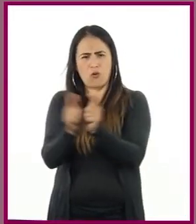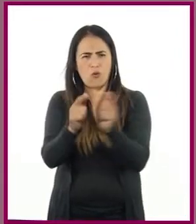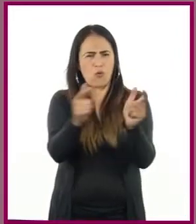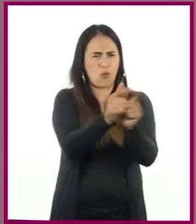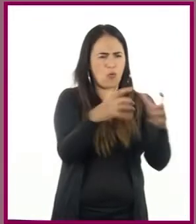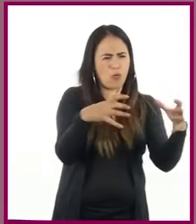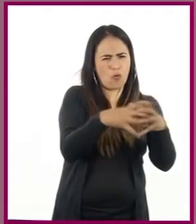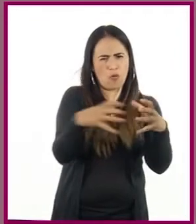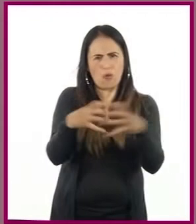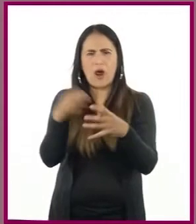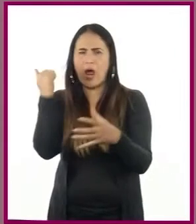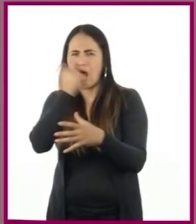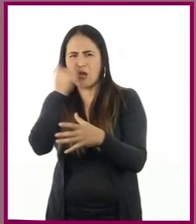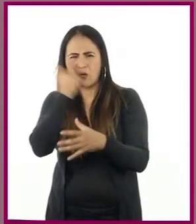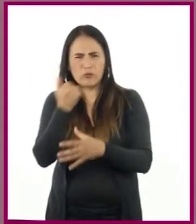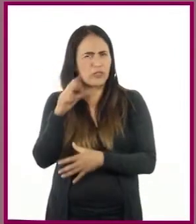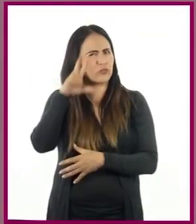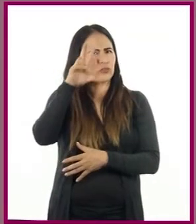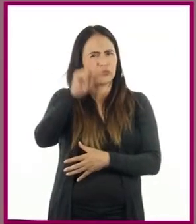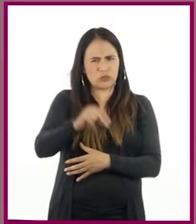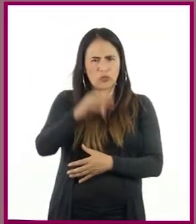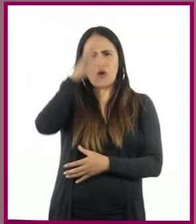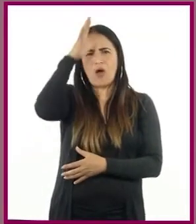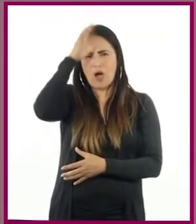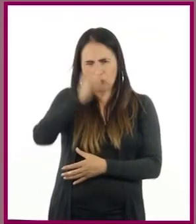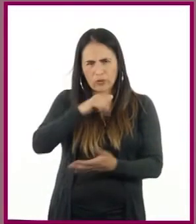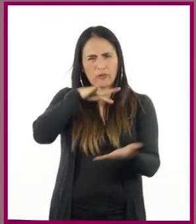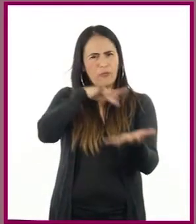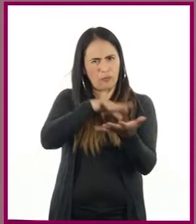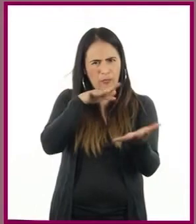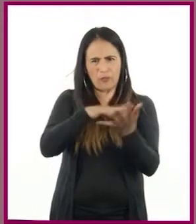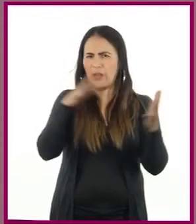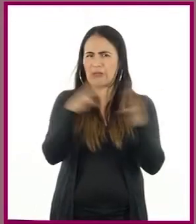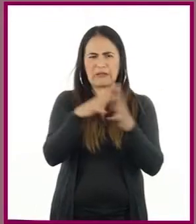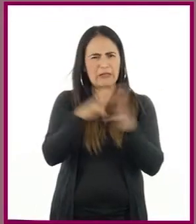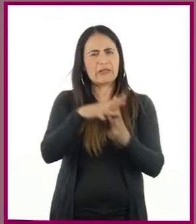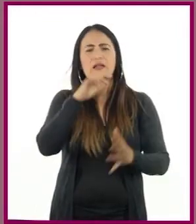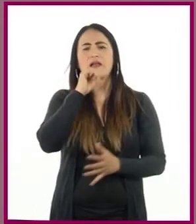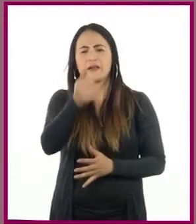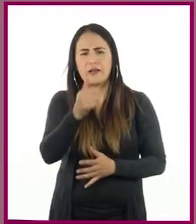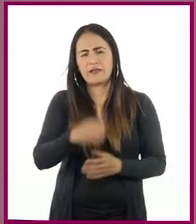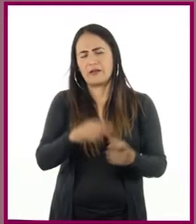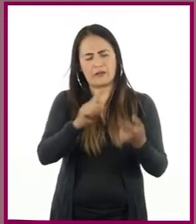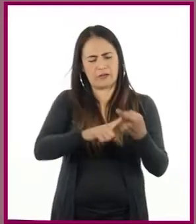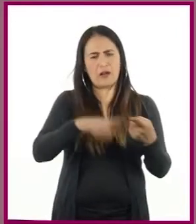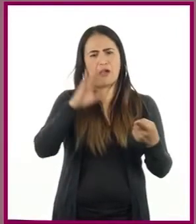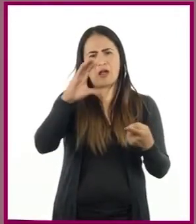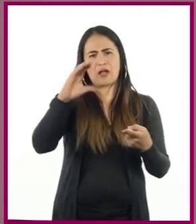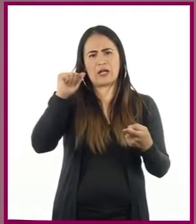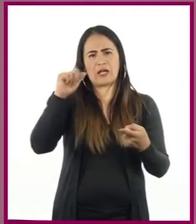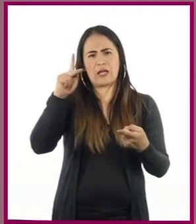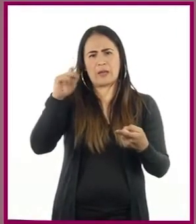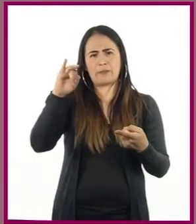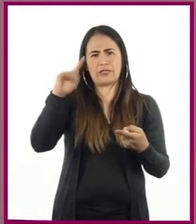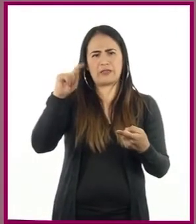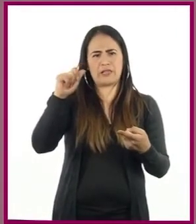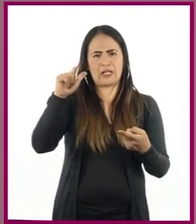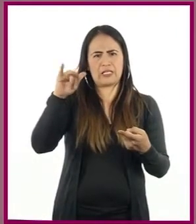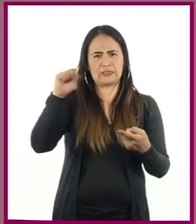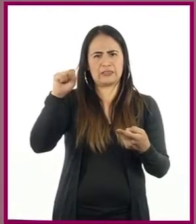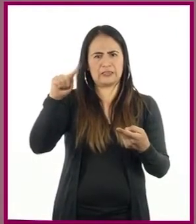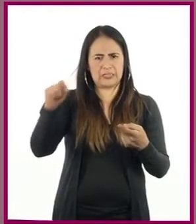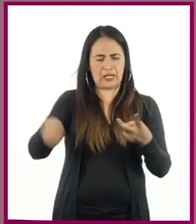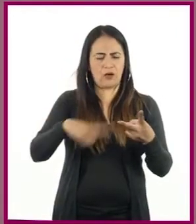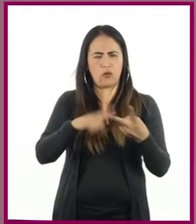contra de la guerra y del autoritarismo ejercido por sus gobiernos, ya fueran capitalistas o socialistas, como en Estados